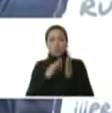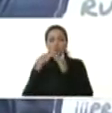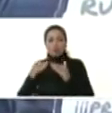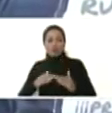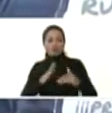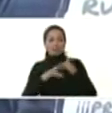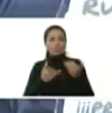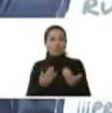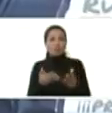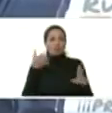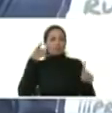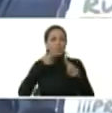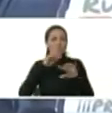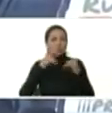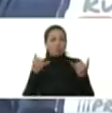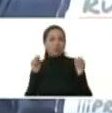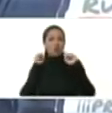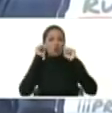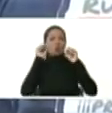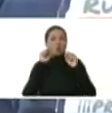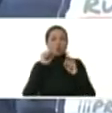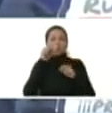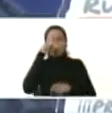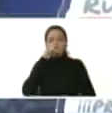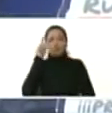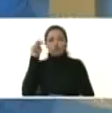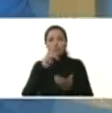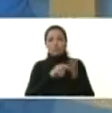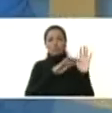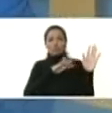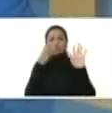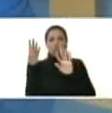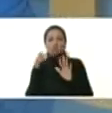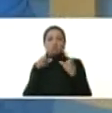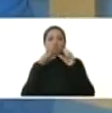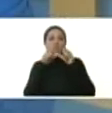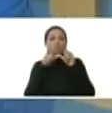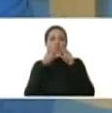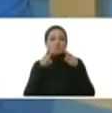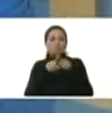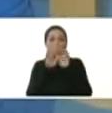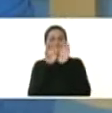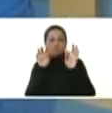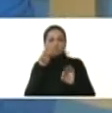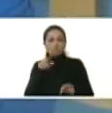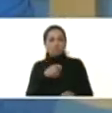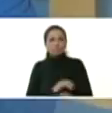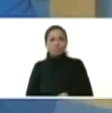año, tributando a la meta y al logro del año 2019. Bueno, avanzar, avanzar